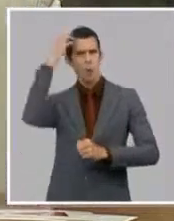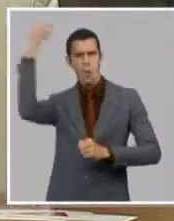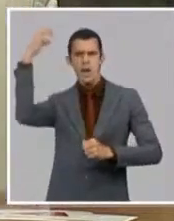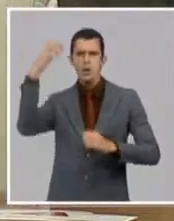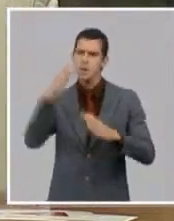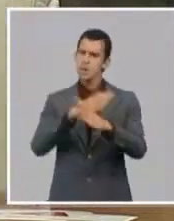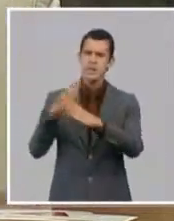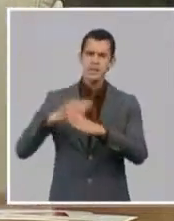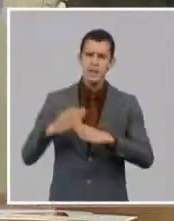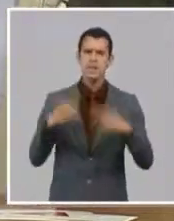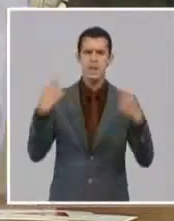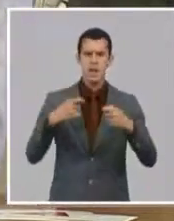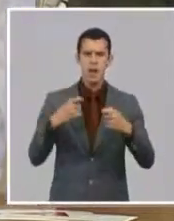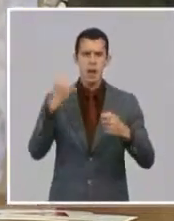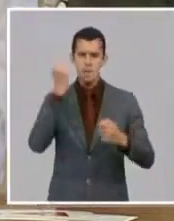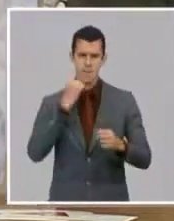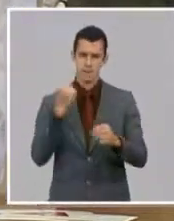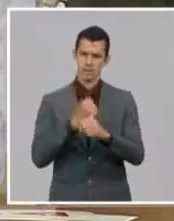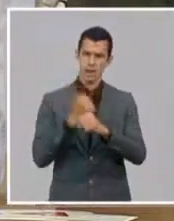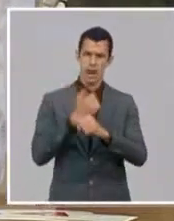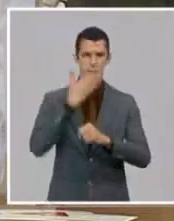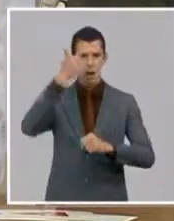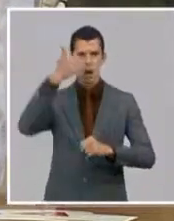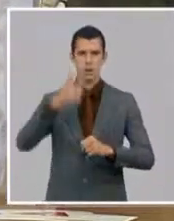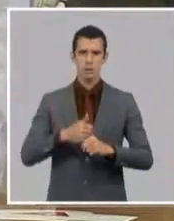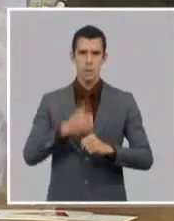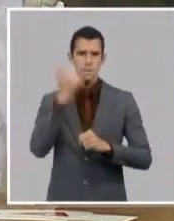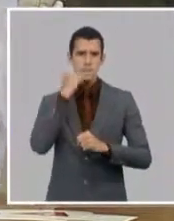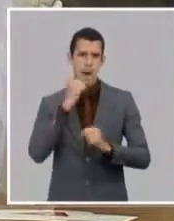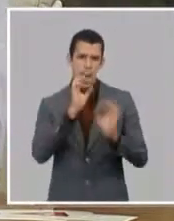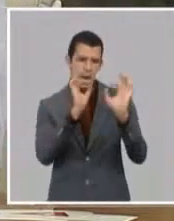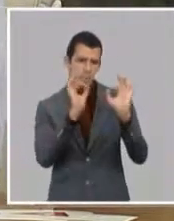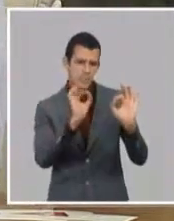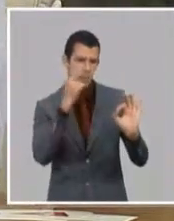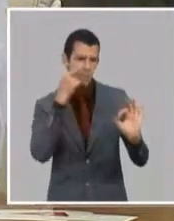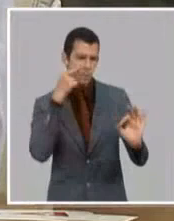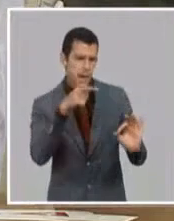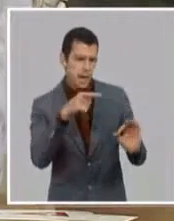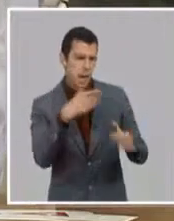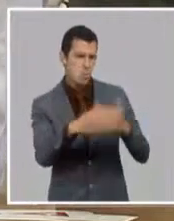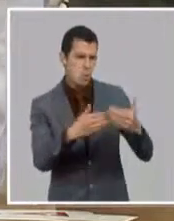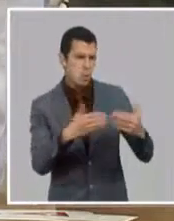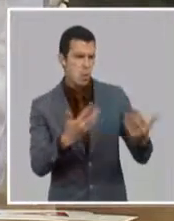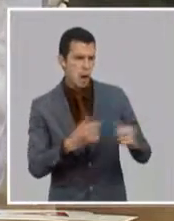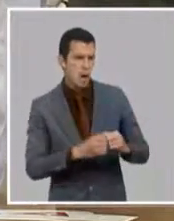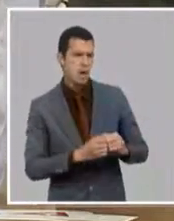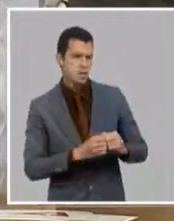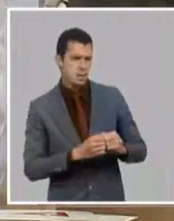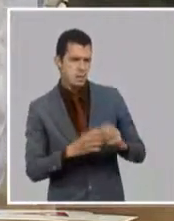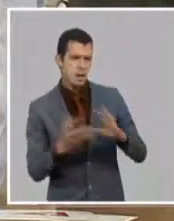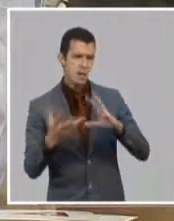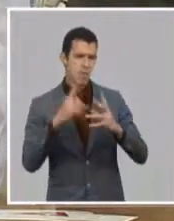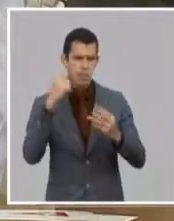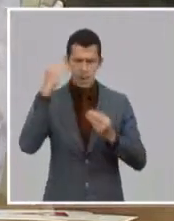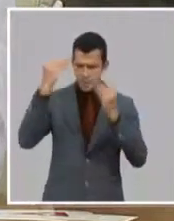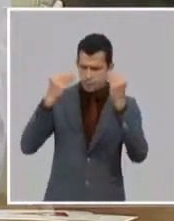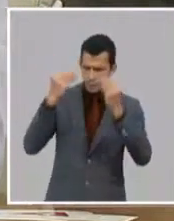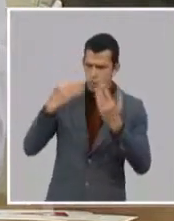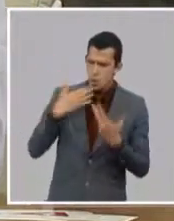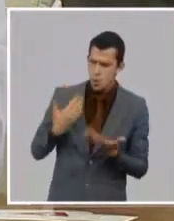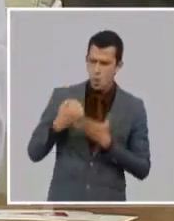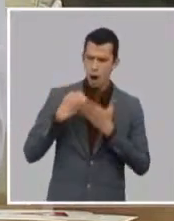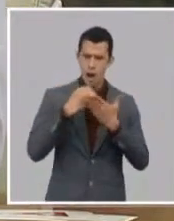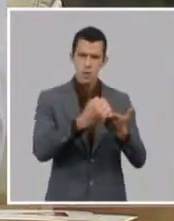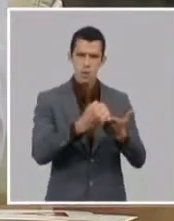más, concretarlo más en resultados. Ayudarnos más entre todos con todas las potencialidades que tenemos y